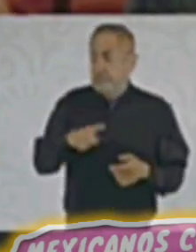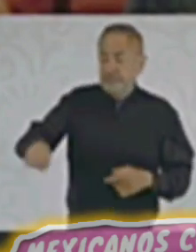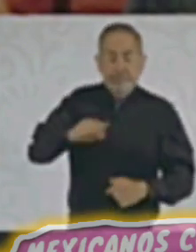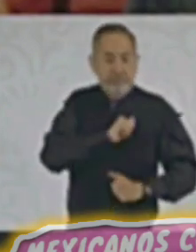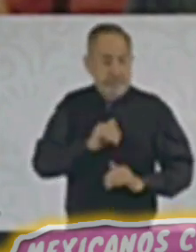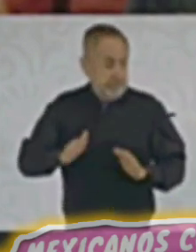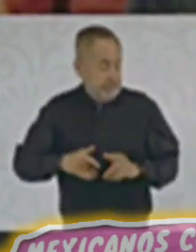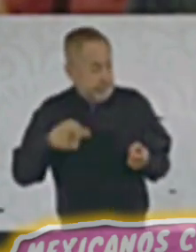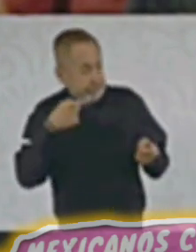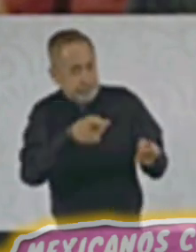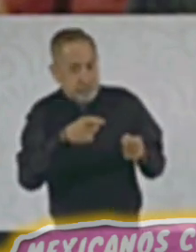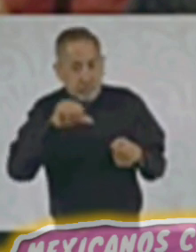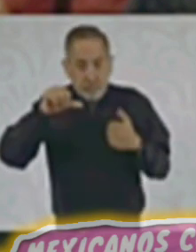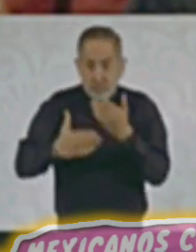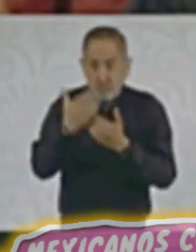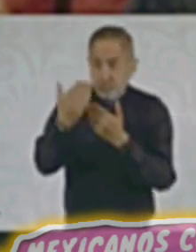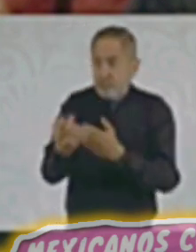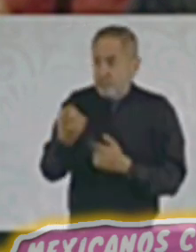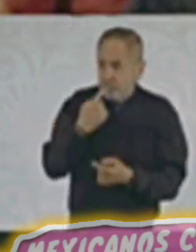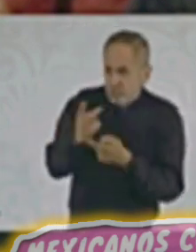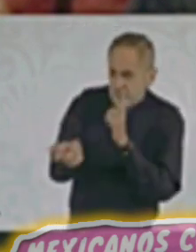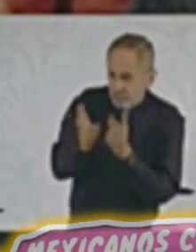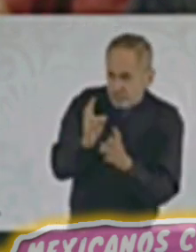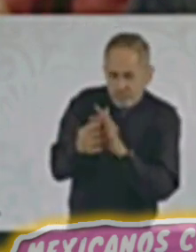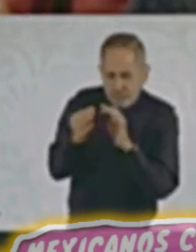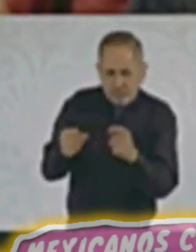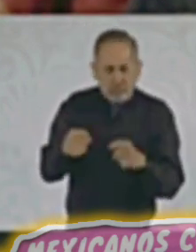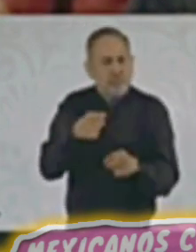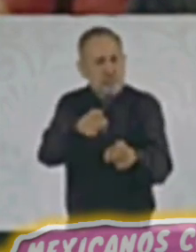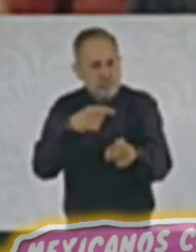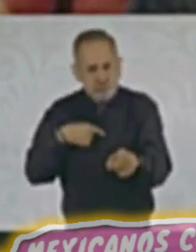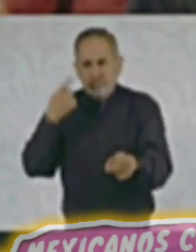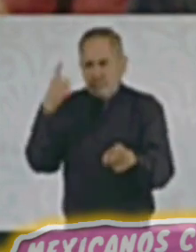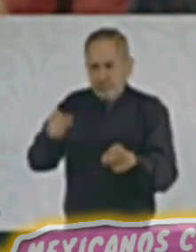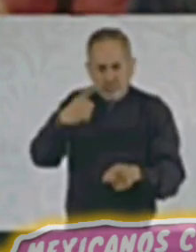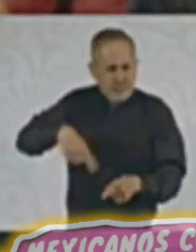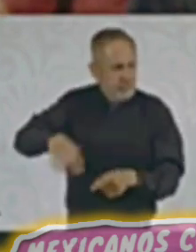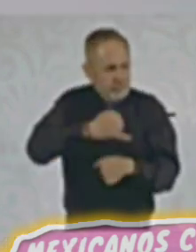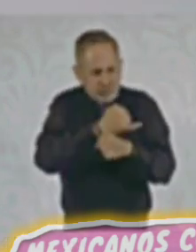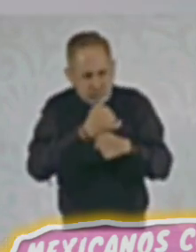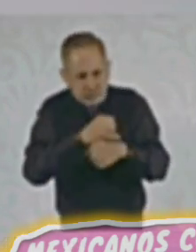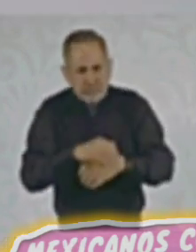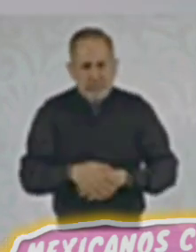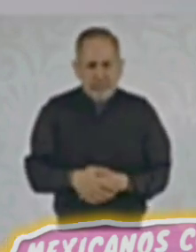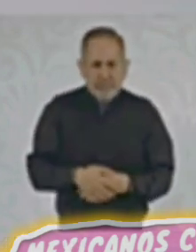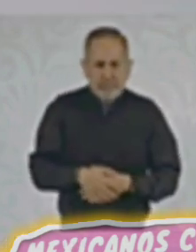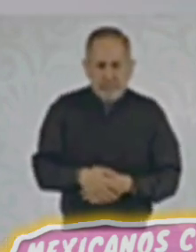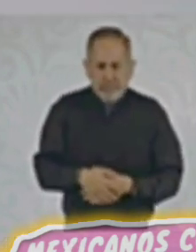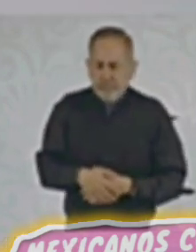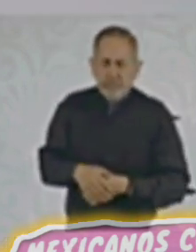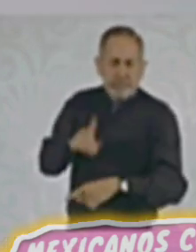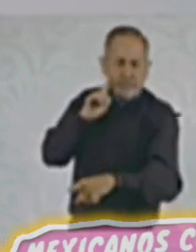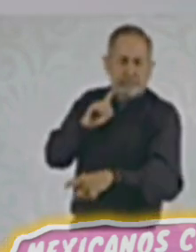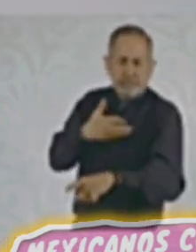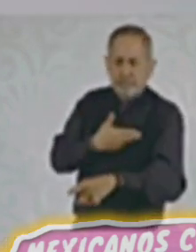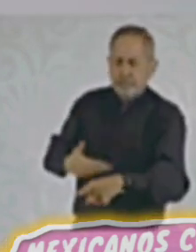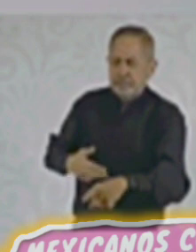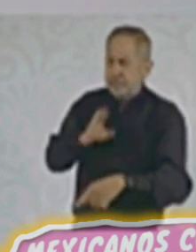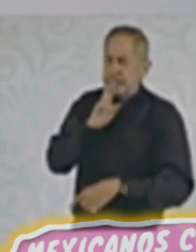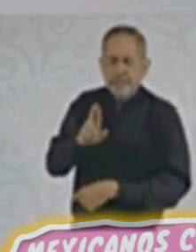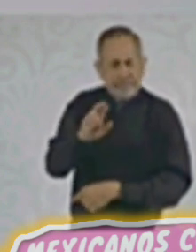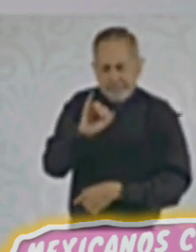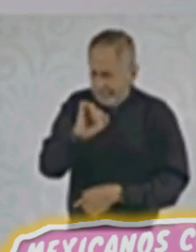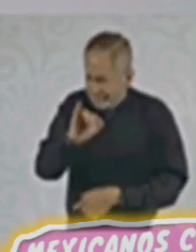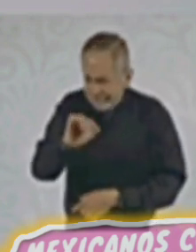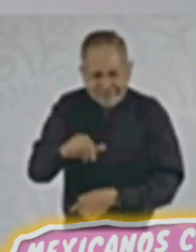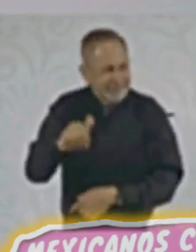¿se abordó en el Gabinete de Seguridad? ¿Ha instruido usted una investigación al respecto? Sí, siempre.